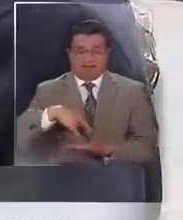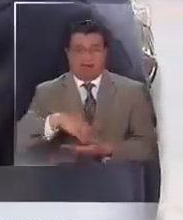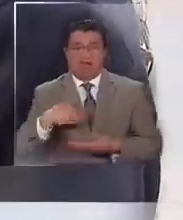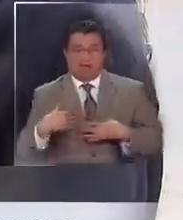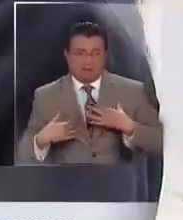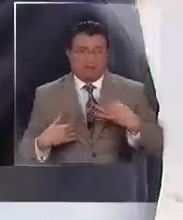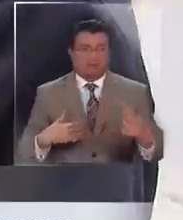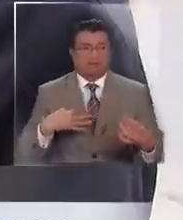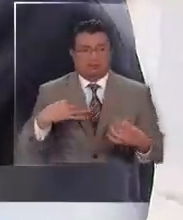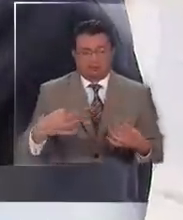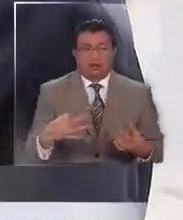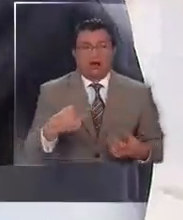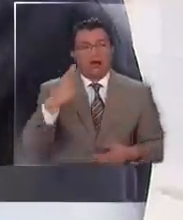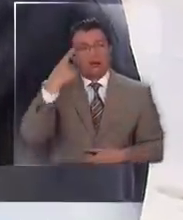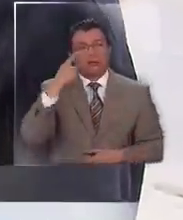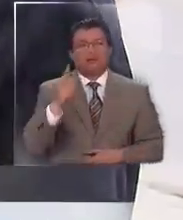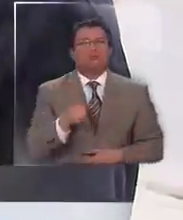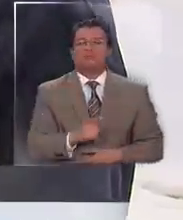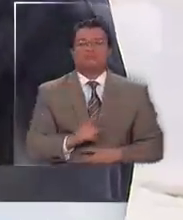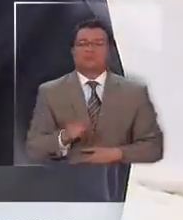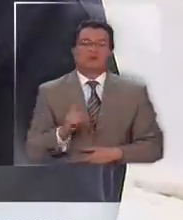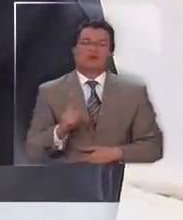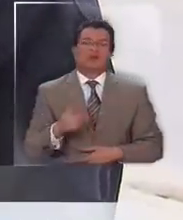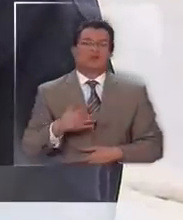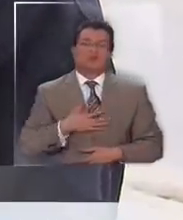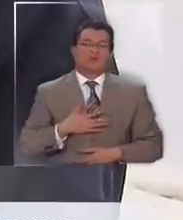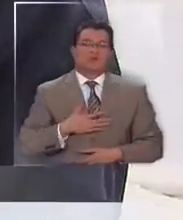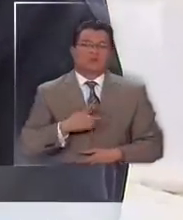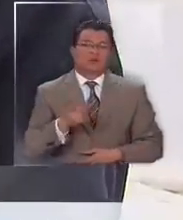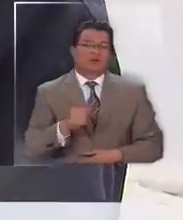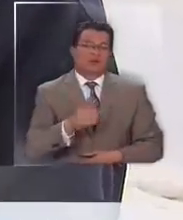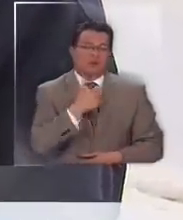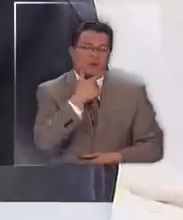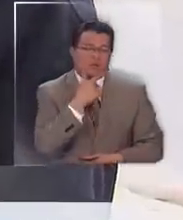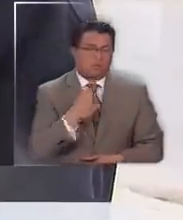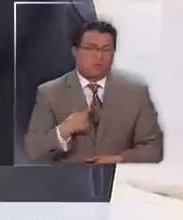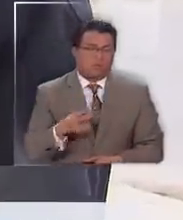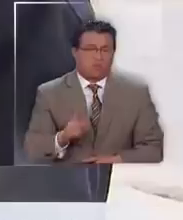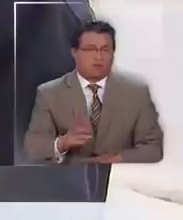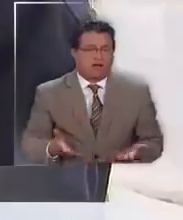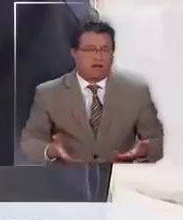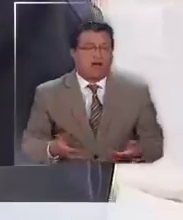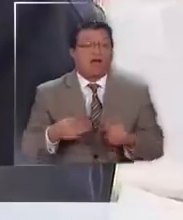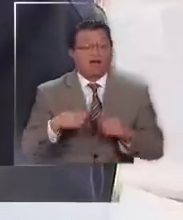estas situaciones límite. Pero no es aquello que yo pretendo y desde